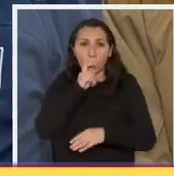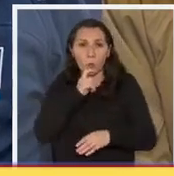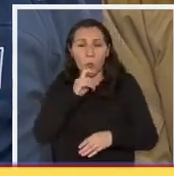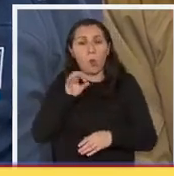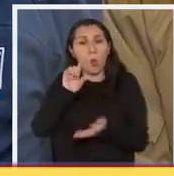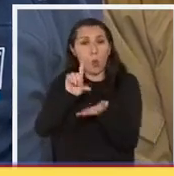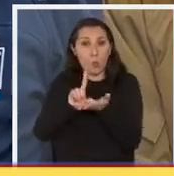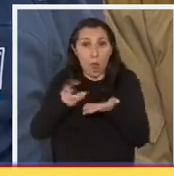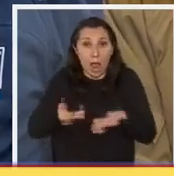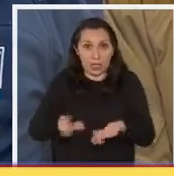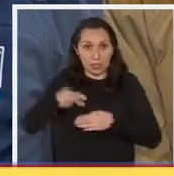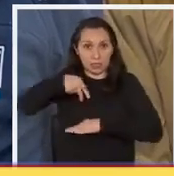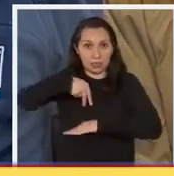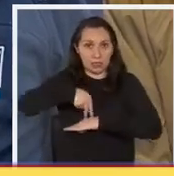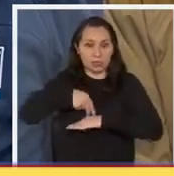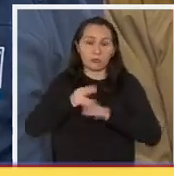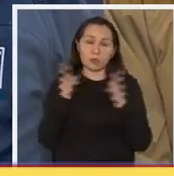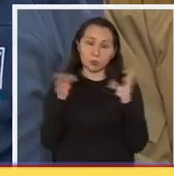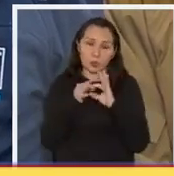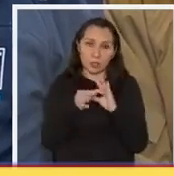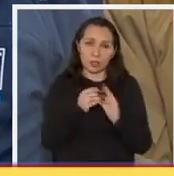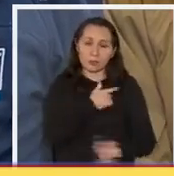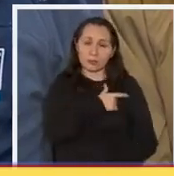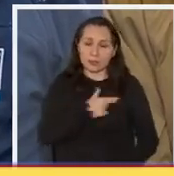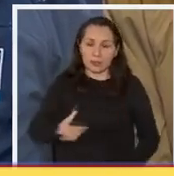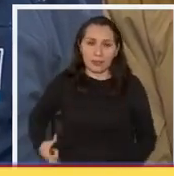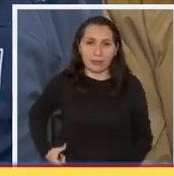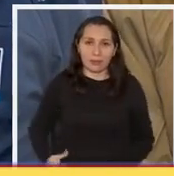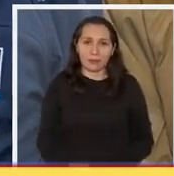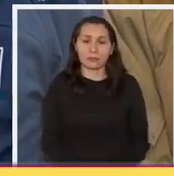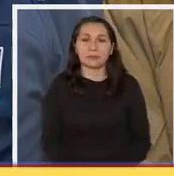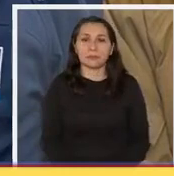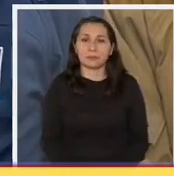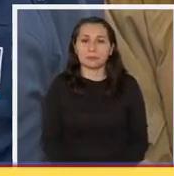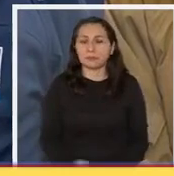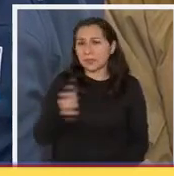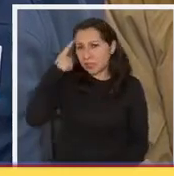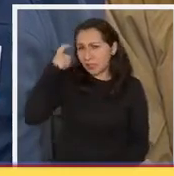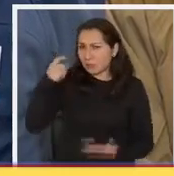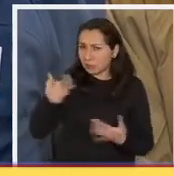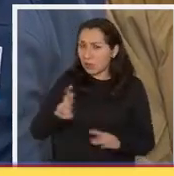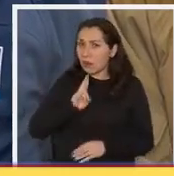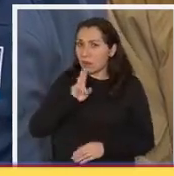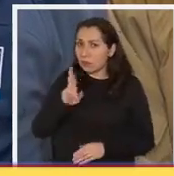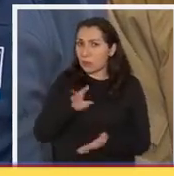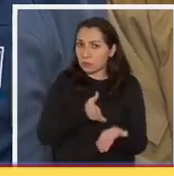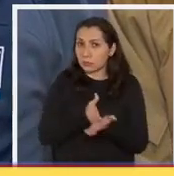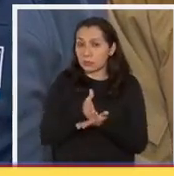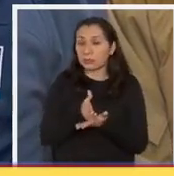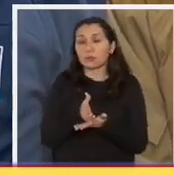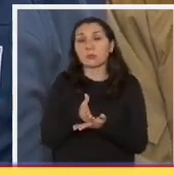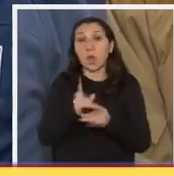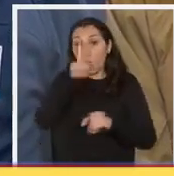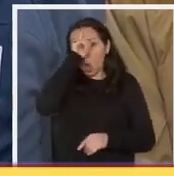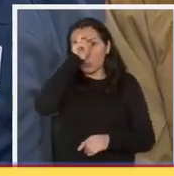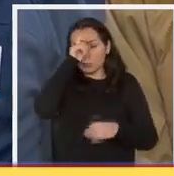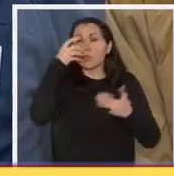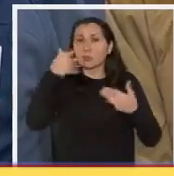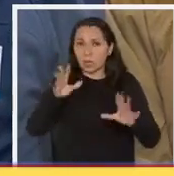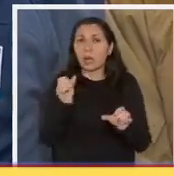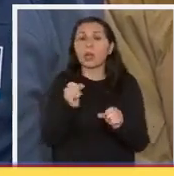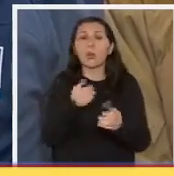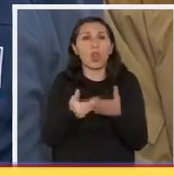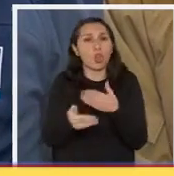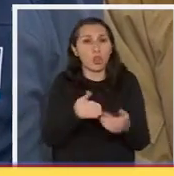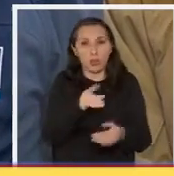Zona Cero donde usted está? Y muchas gracias, presidente. Creo haber respondido eso al comienzo. Ya el hospital está operando